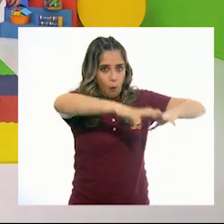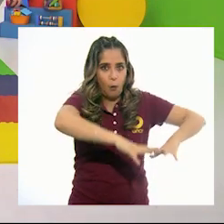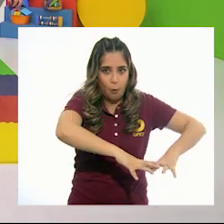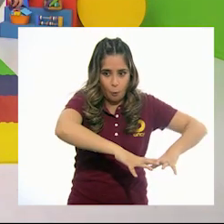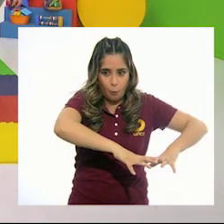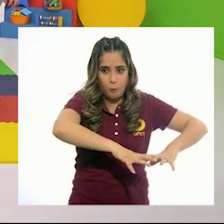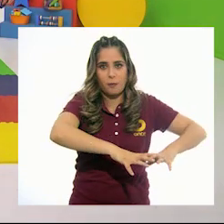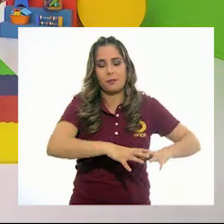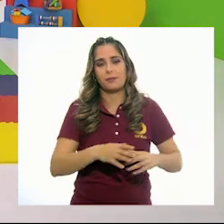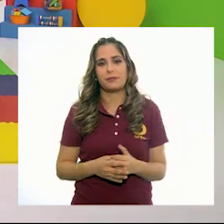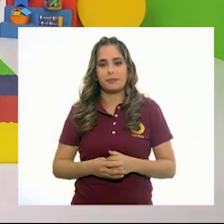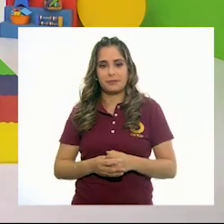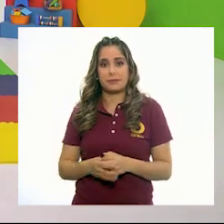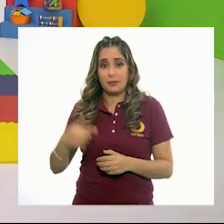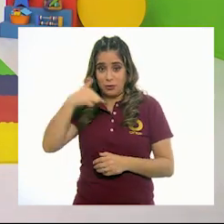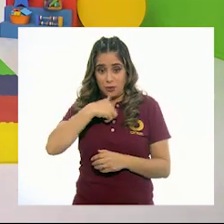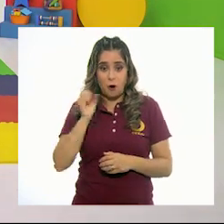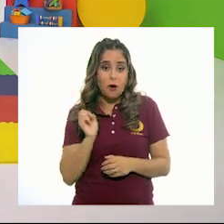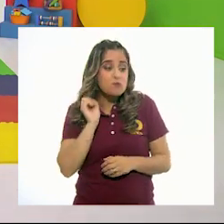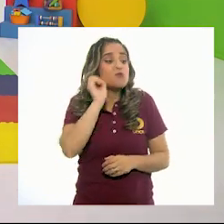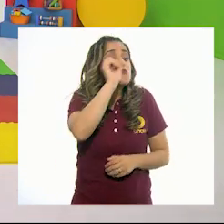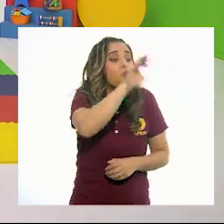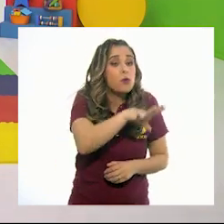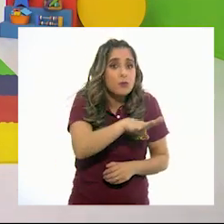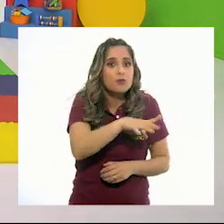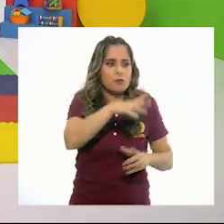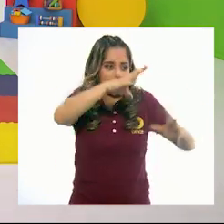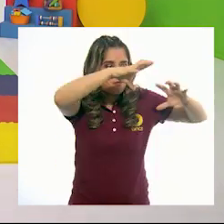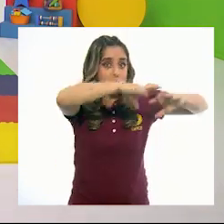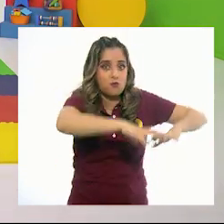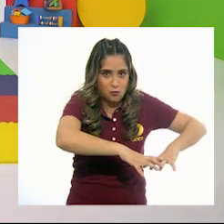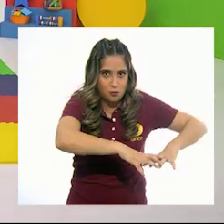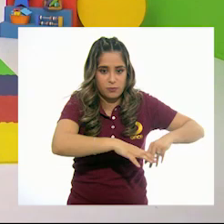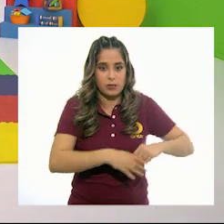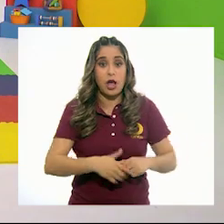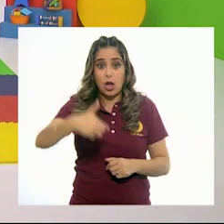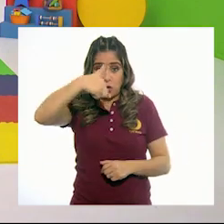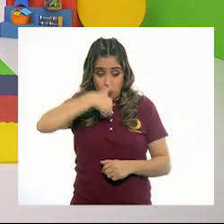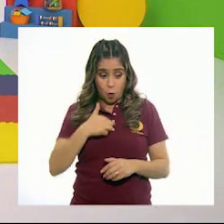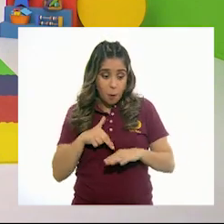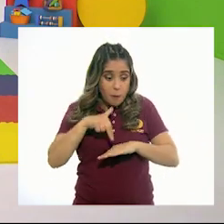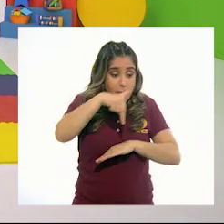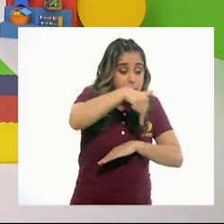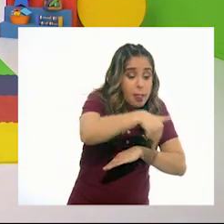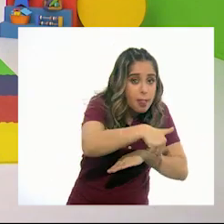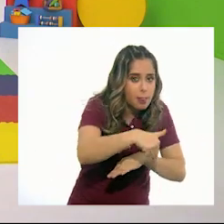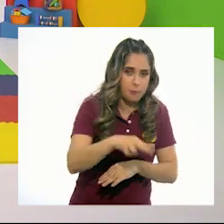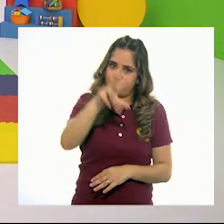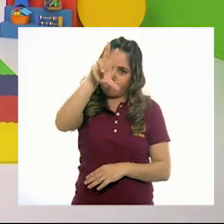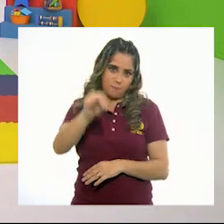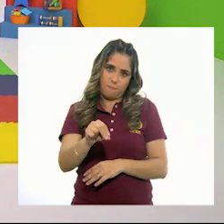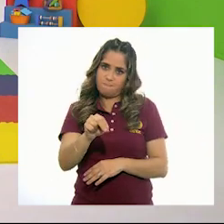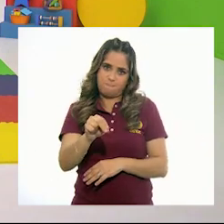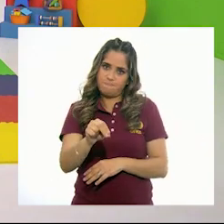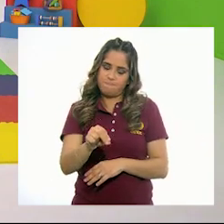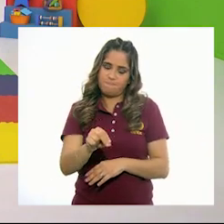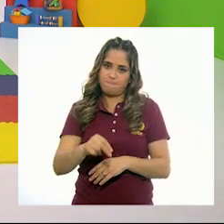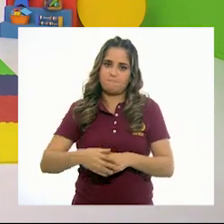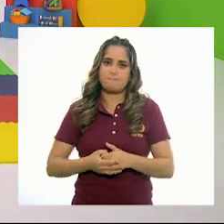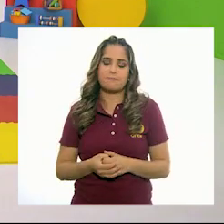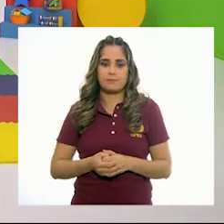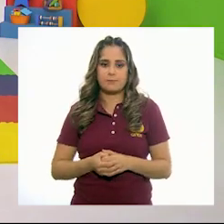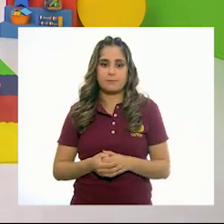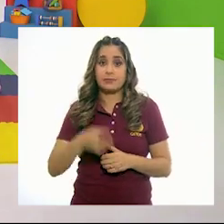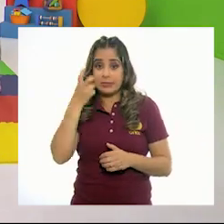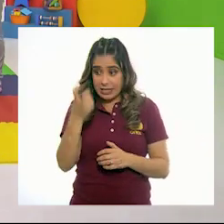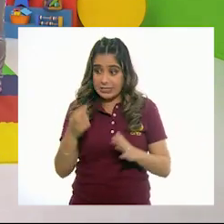Voy a lanzar y voy a tener que derribarla. Pero yo no puedo pasar hacia tu lado porque si no, no vamos a jugar bien. ¿Esa